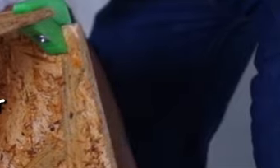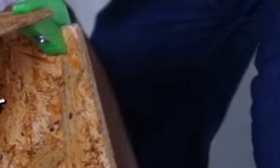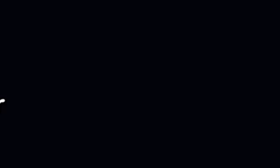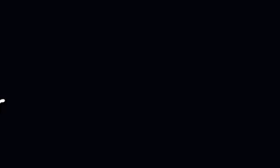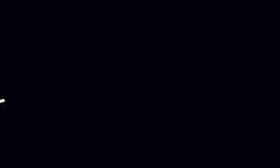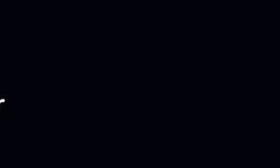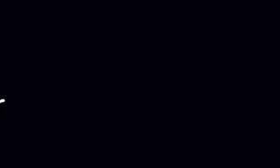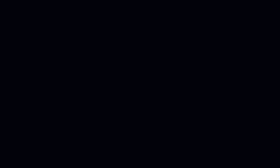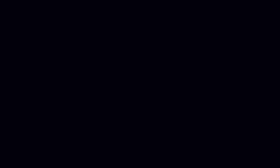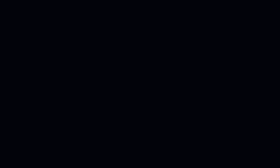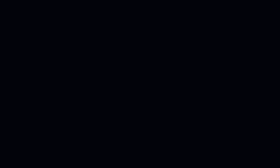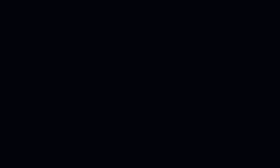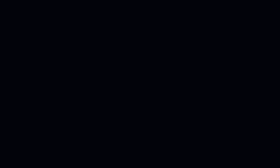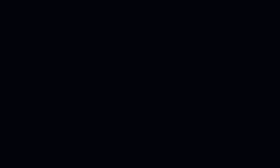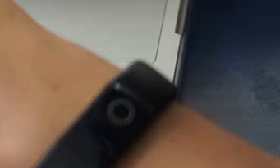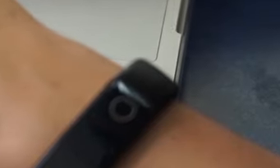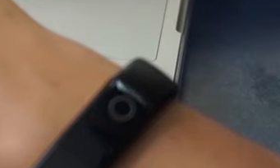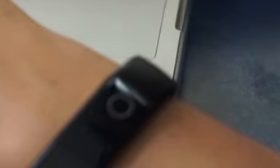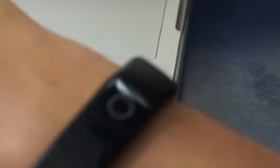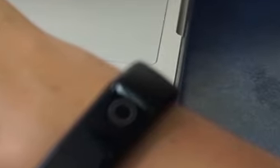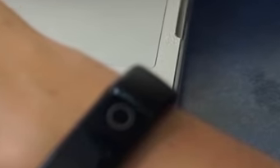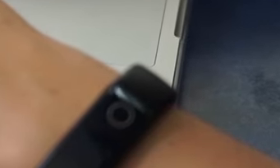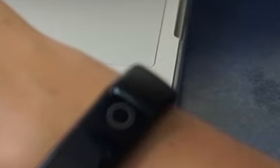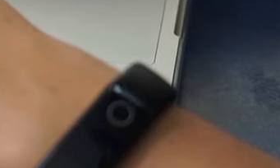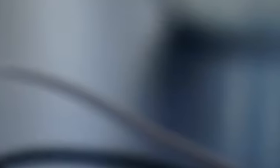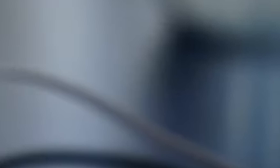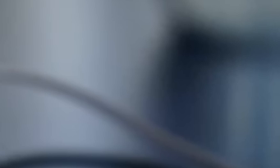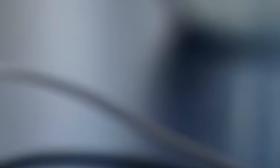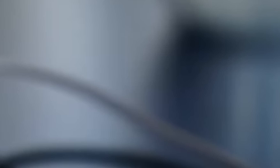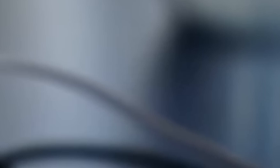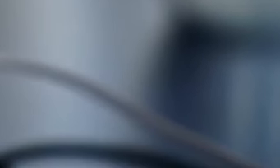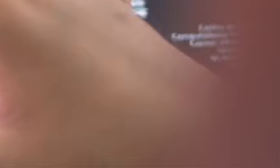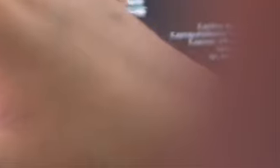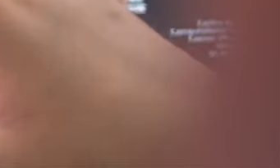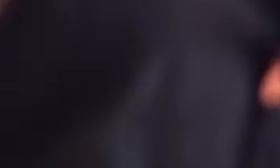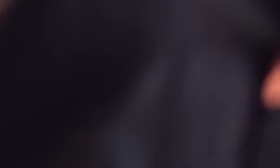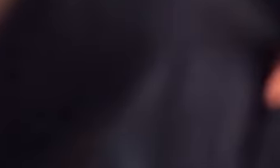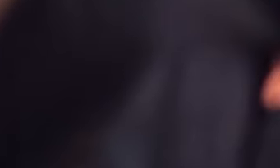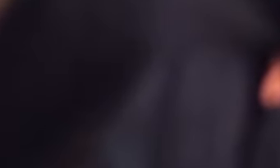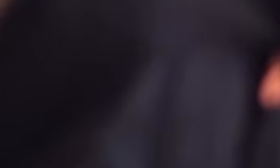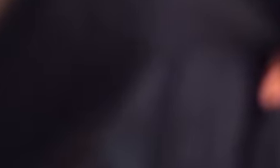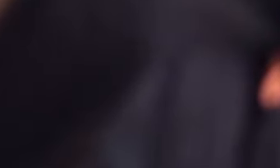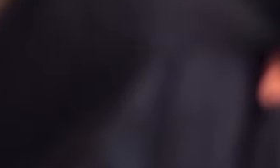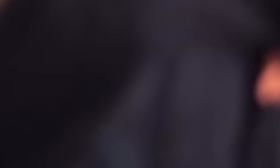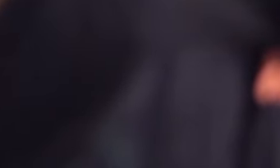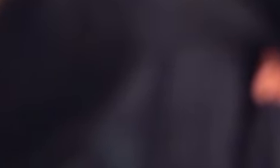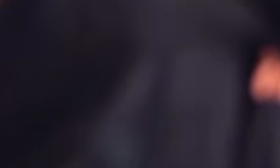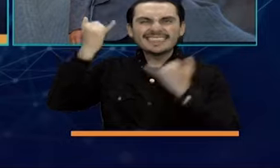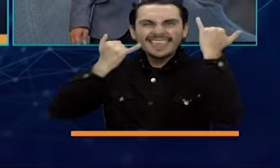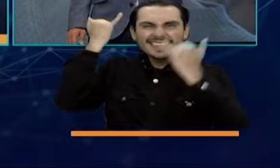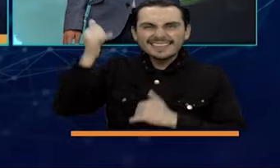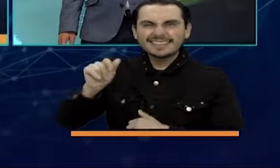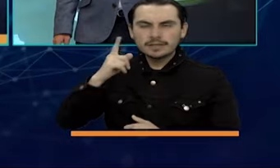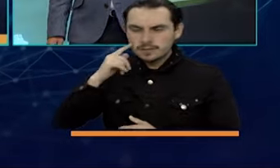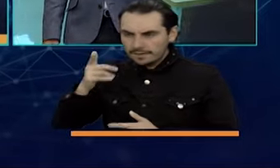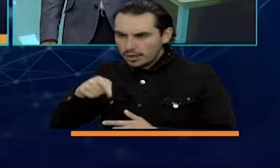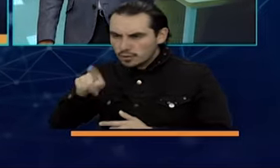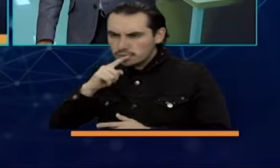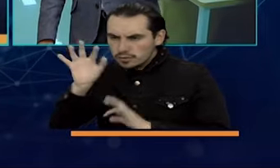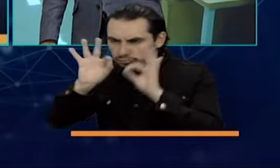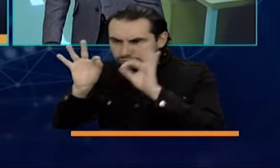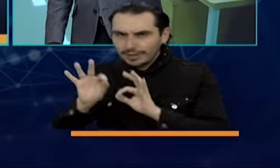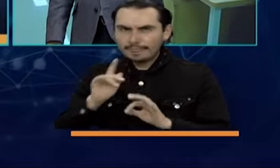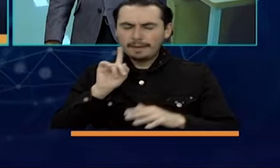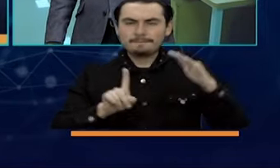podamos mejorar no solo la calidad de vida de las personas, pero sino sobre todo generar riqueza. Creamos por primera vez el